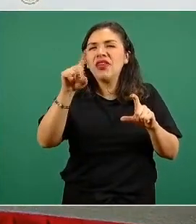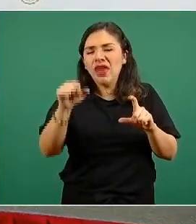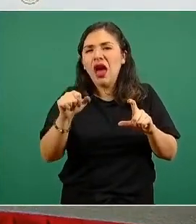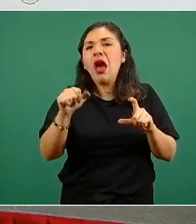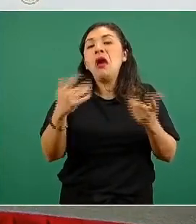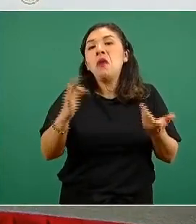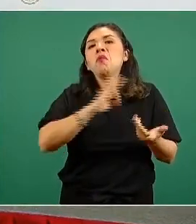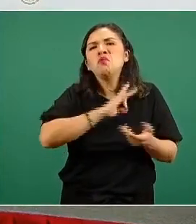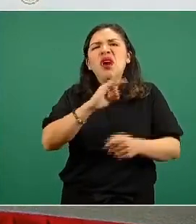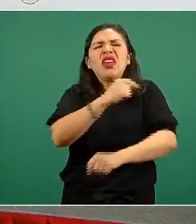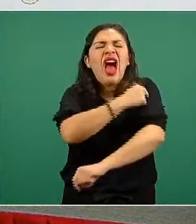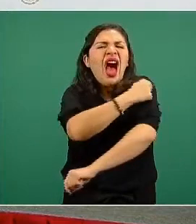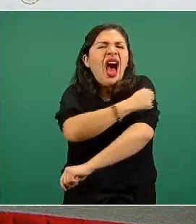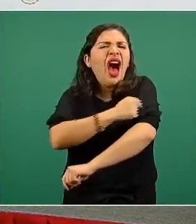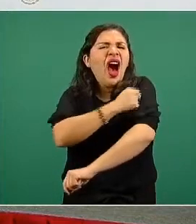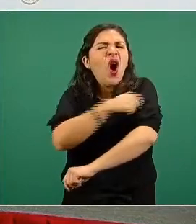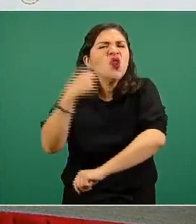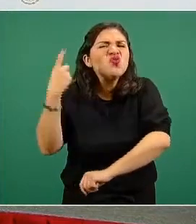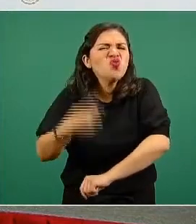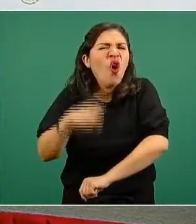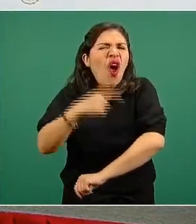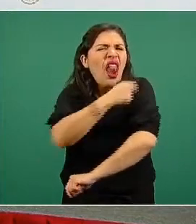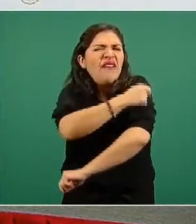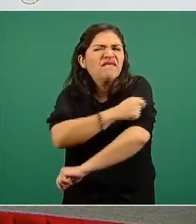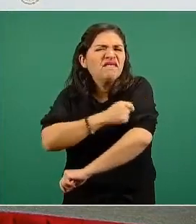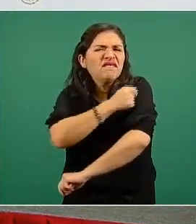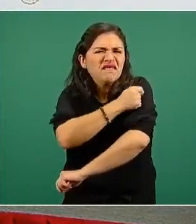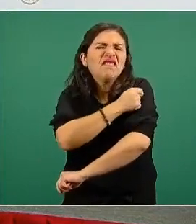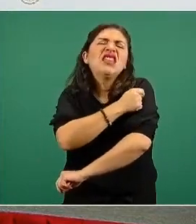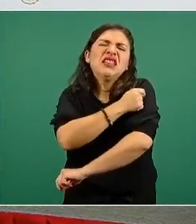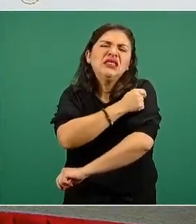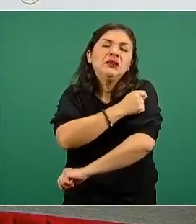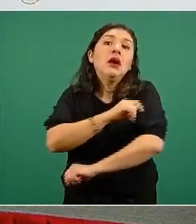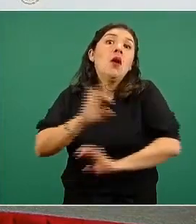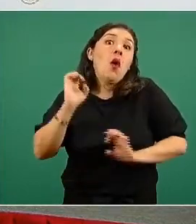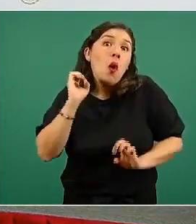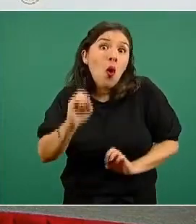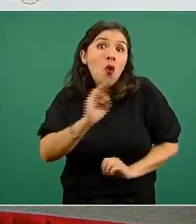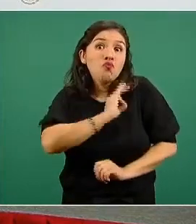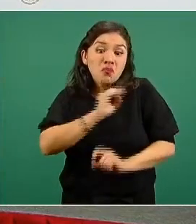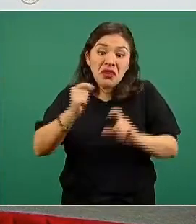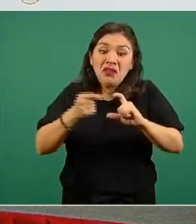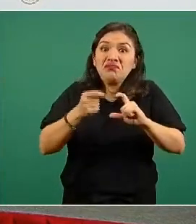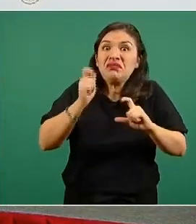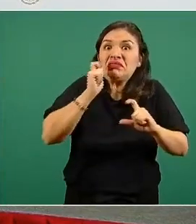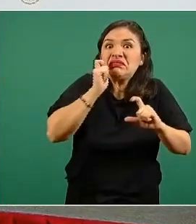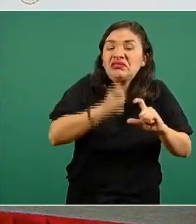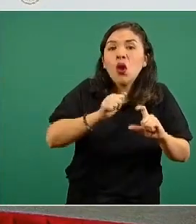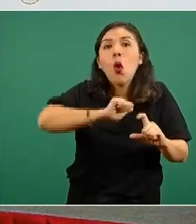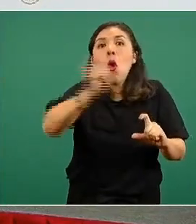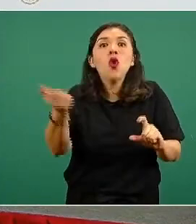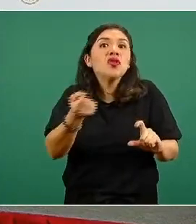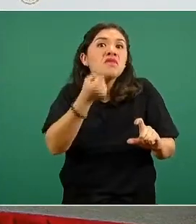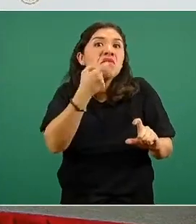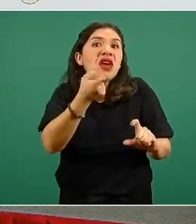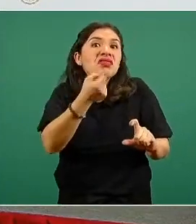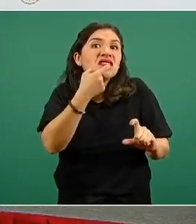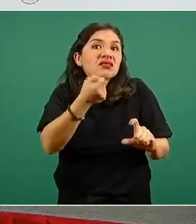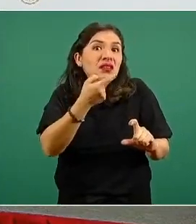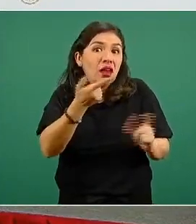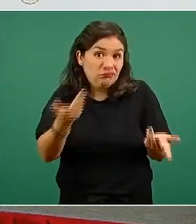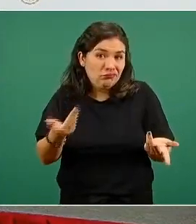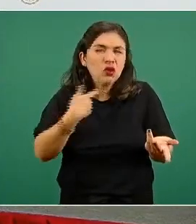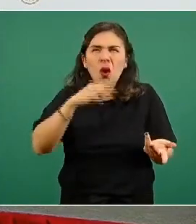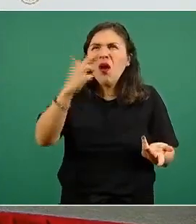es dolor en el sitio de inyección, pero también puede inyectarle cualquier otro medicamento. ¿Sí?